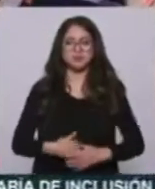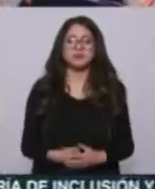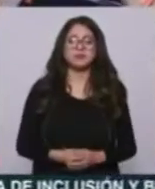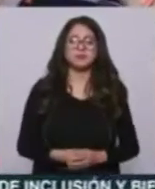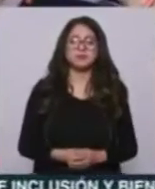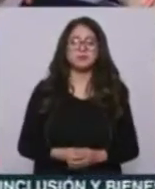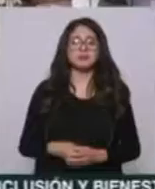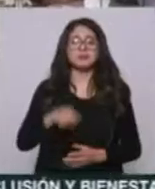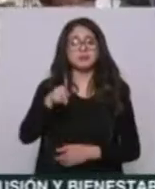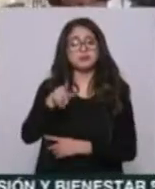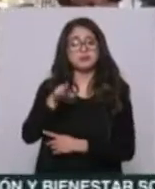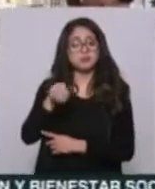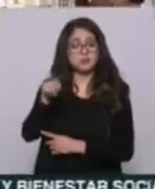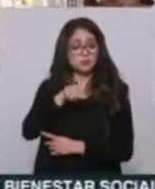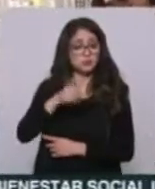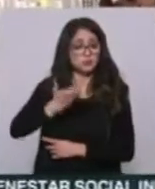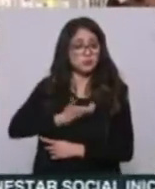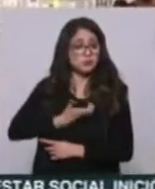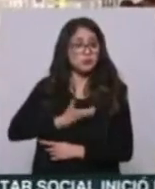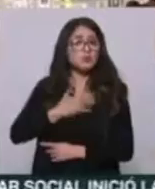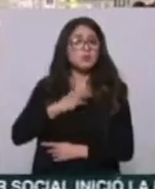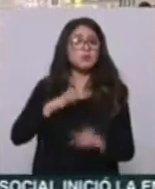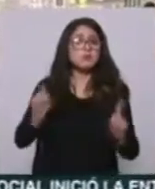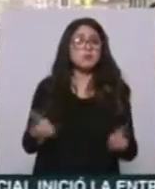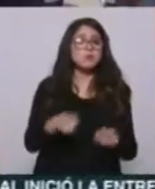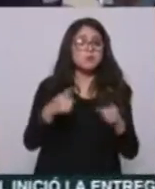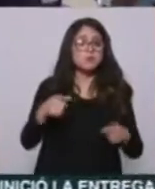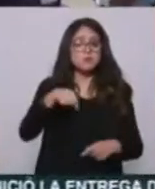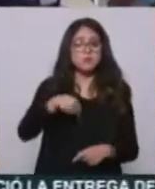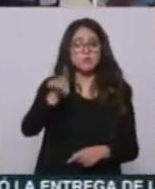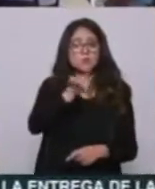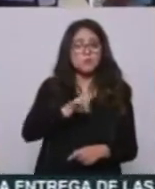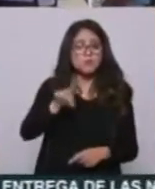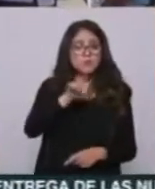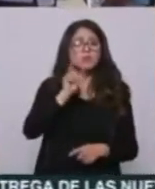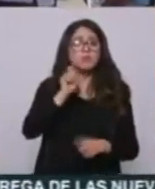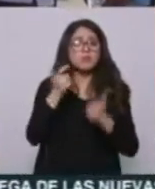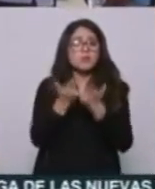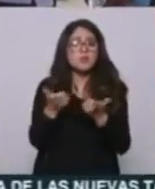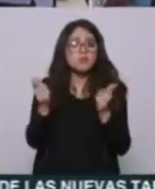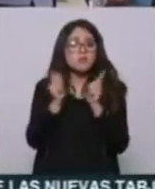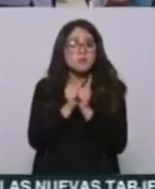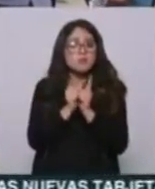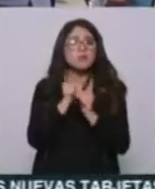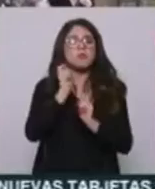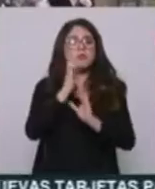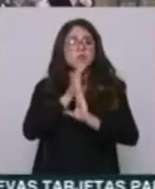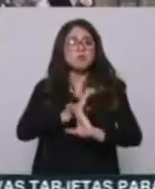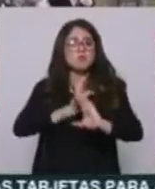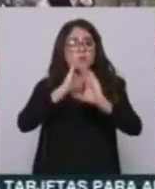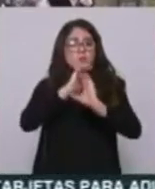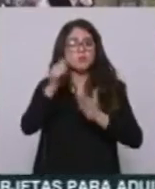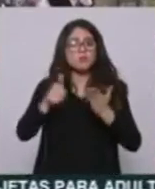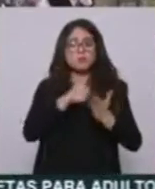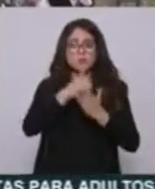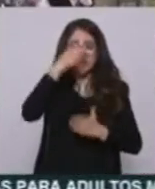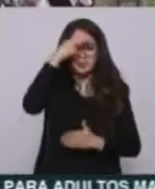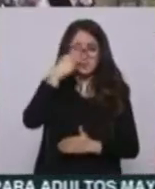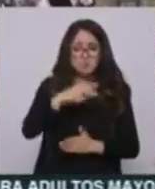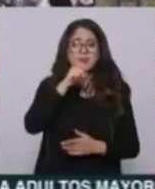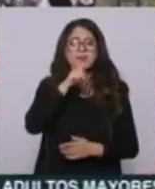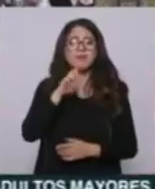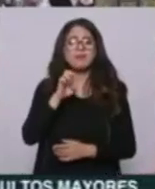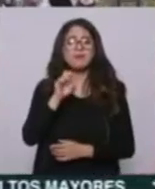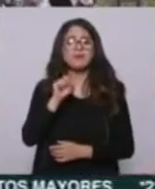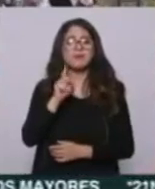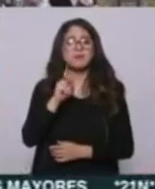El kiosco del Zócalo capitalino tendrá música viva este domingo con la presencia de grupos como el Coro de la Ciudad de México y Esperanza Espinosa